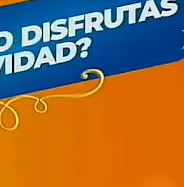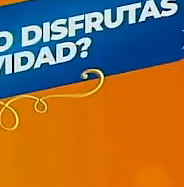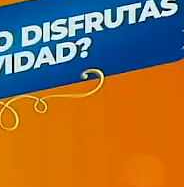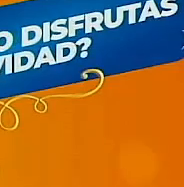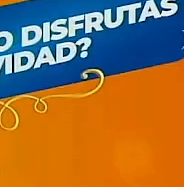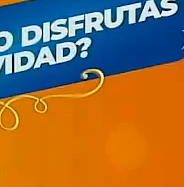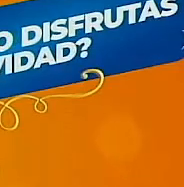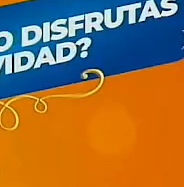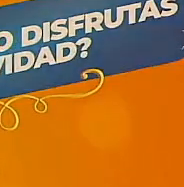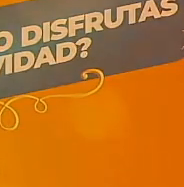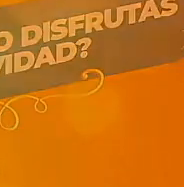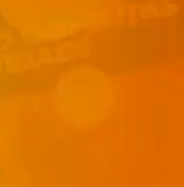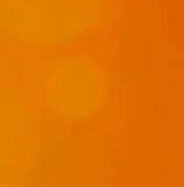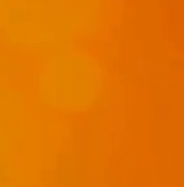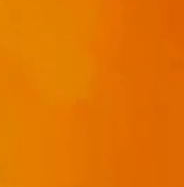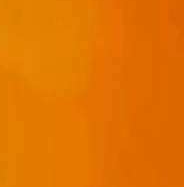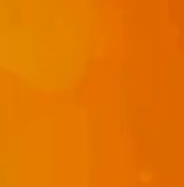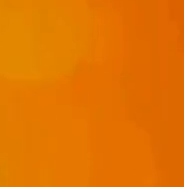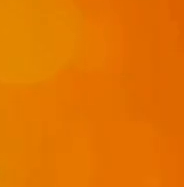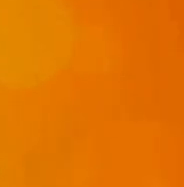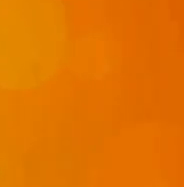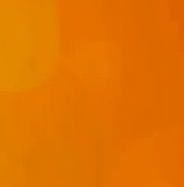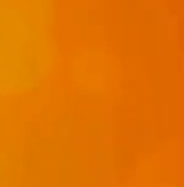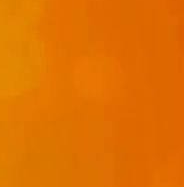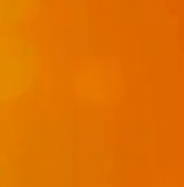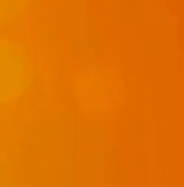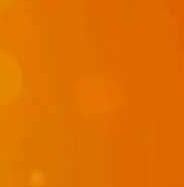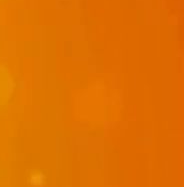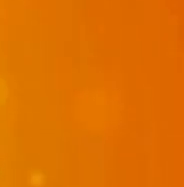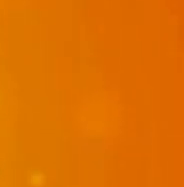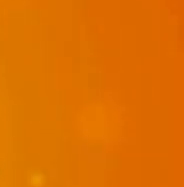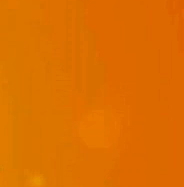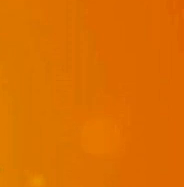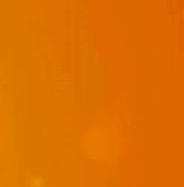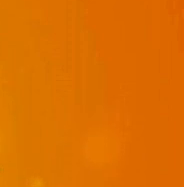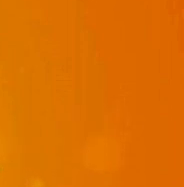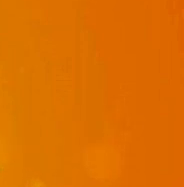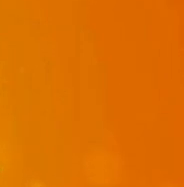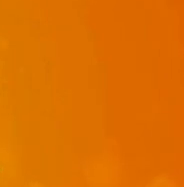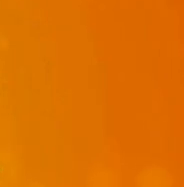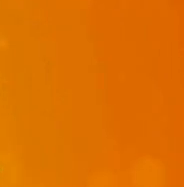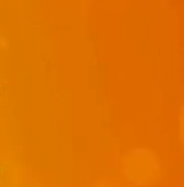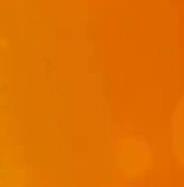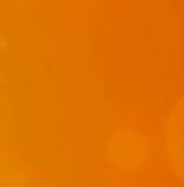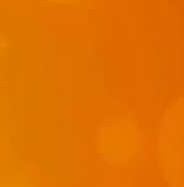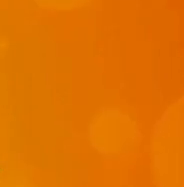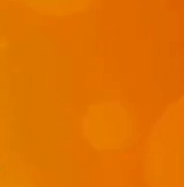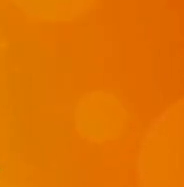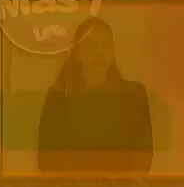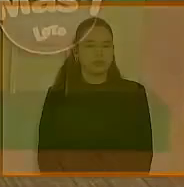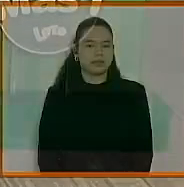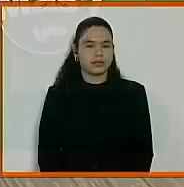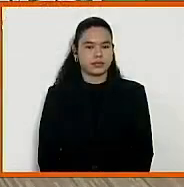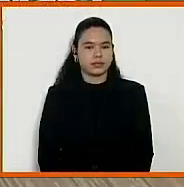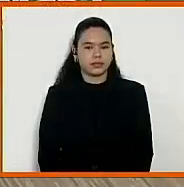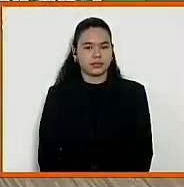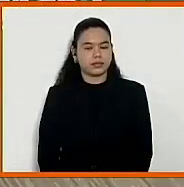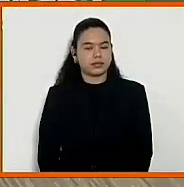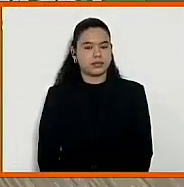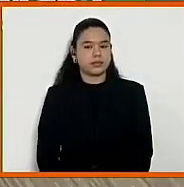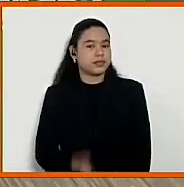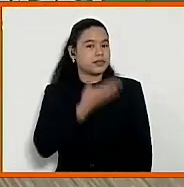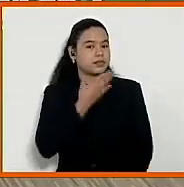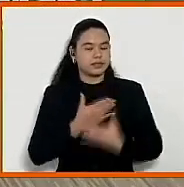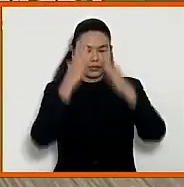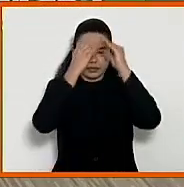mucha suerte tendré. Bienvenidos al sorteo Loto. ¡Loto! ¡Te cambia la vida!